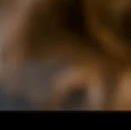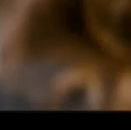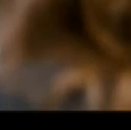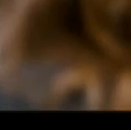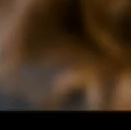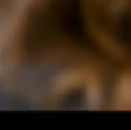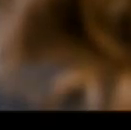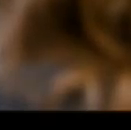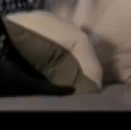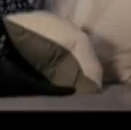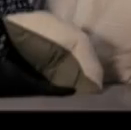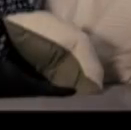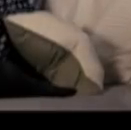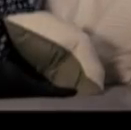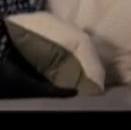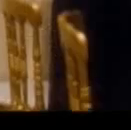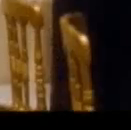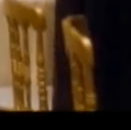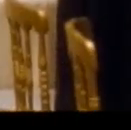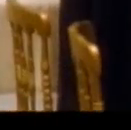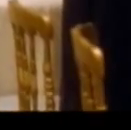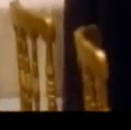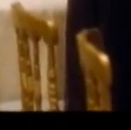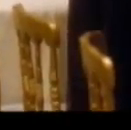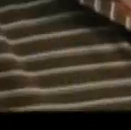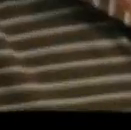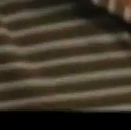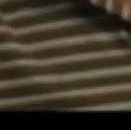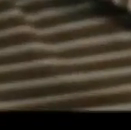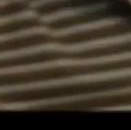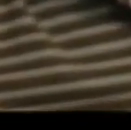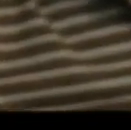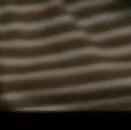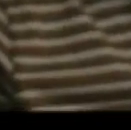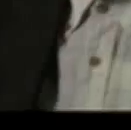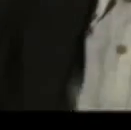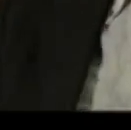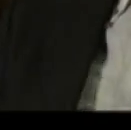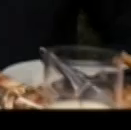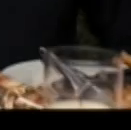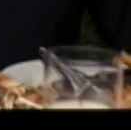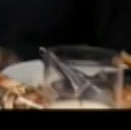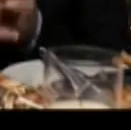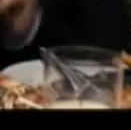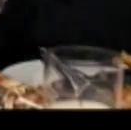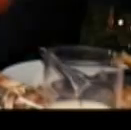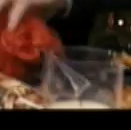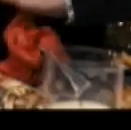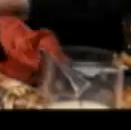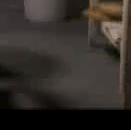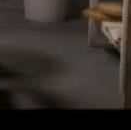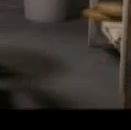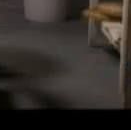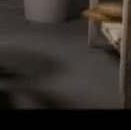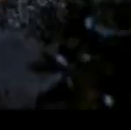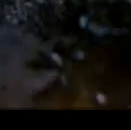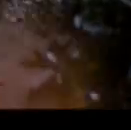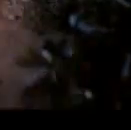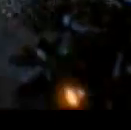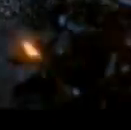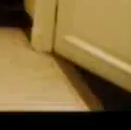muy bueno de nuestra maratón de cine preparada especialmente para que no salgas de casa